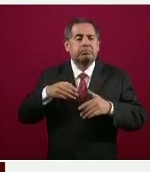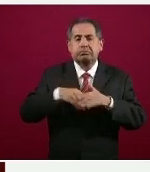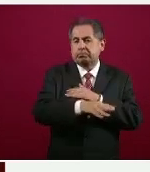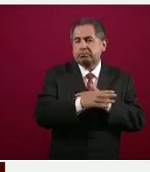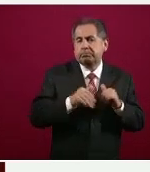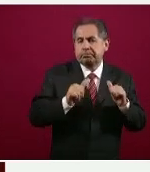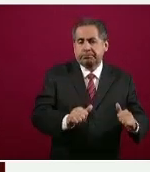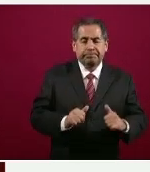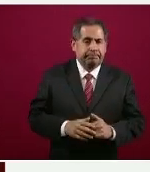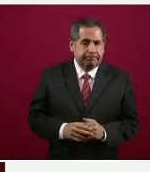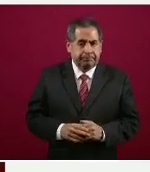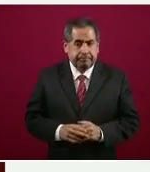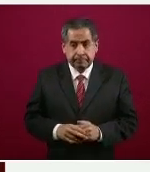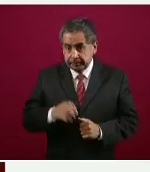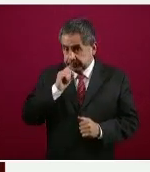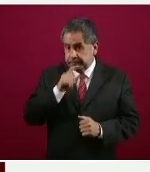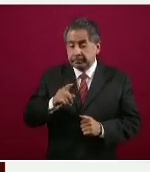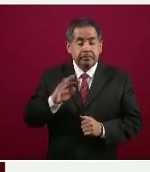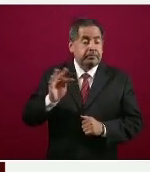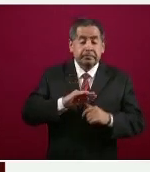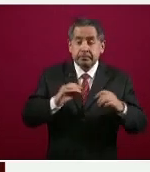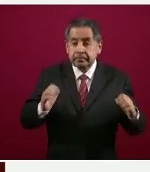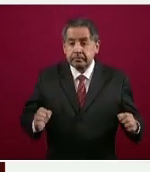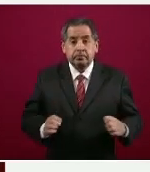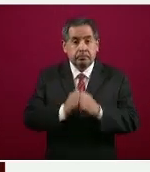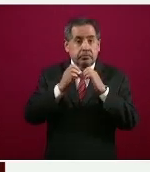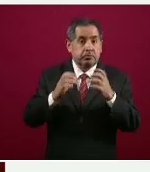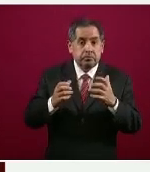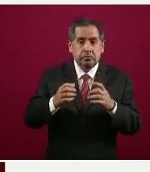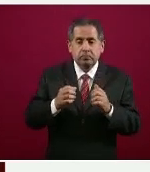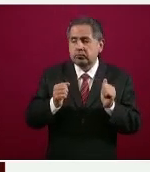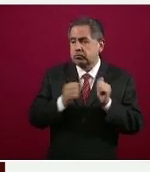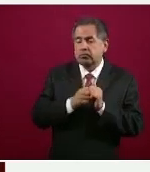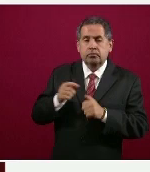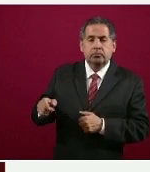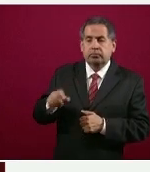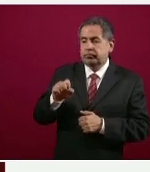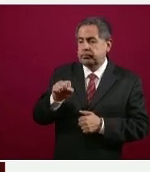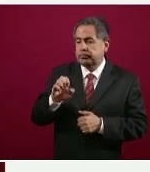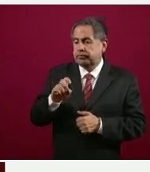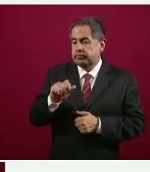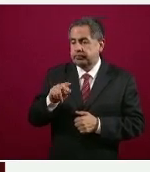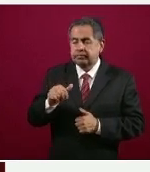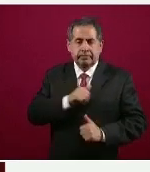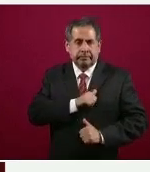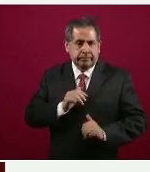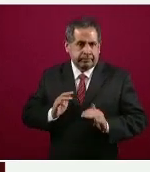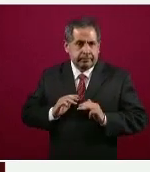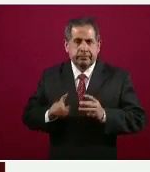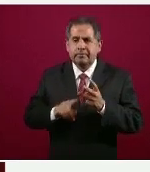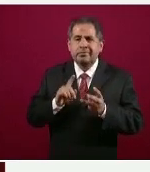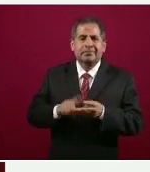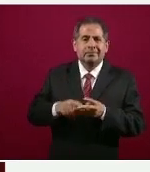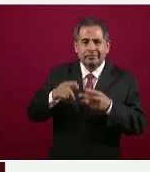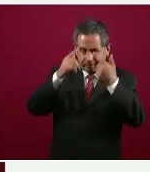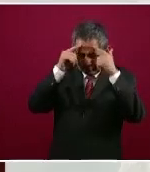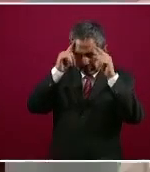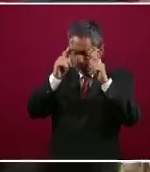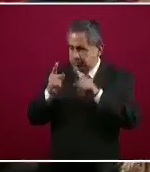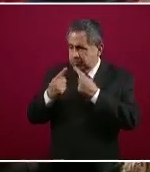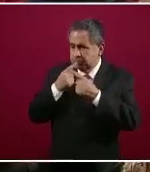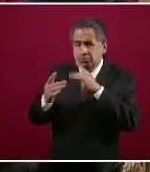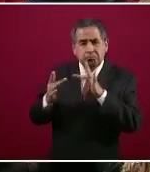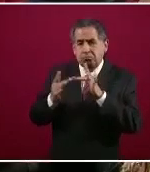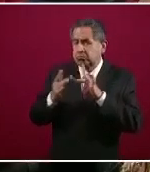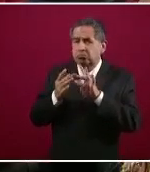en caso de emergencia, mantiene una coordinación constante con SEDENA, CEMAR, la Guardia Nacional, con CONAGUA, entre otras dependencias. La que